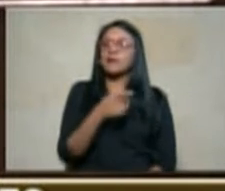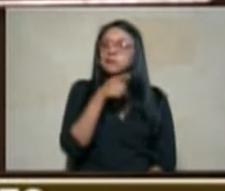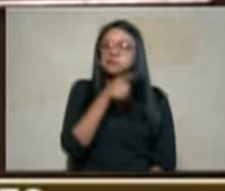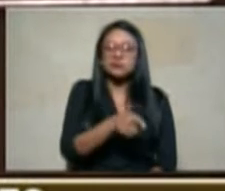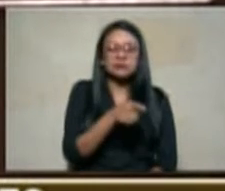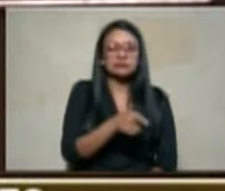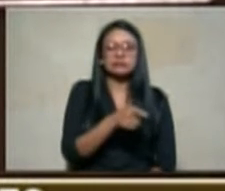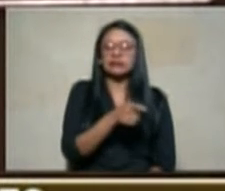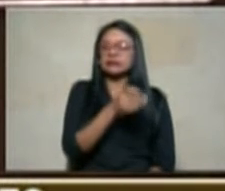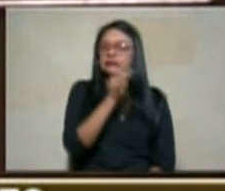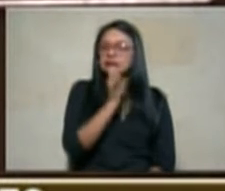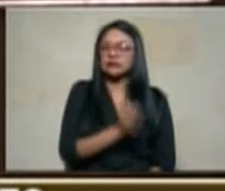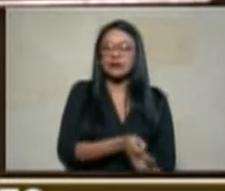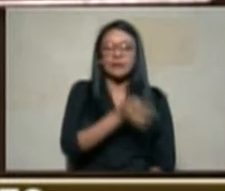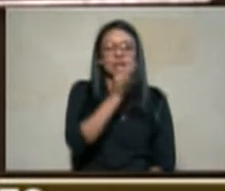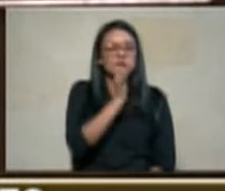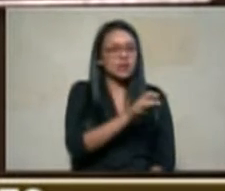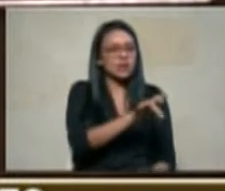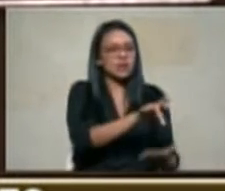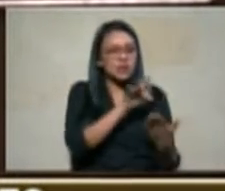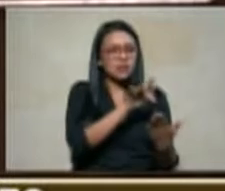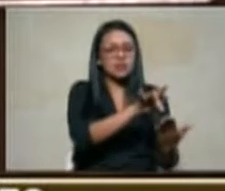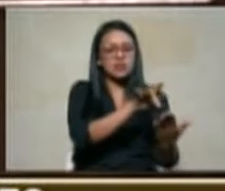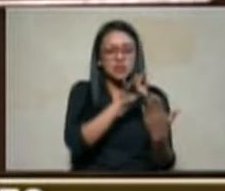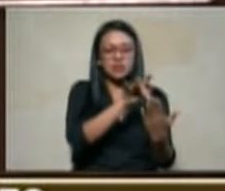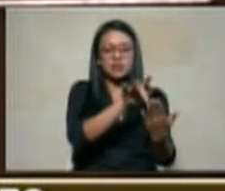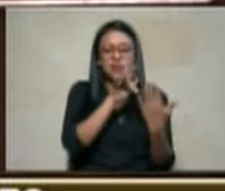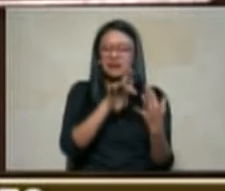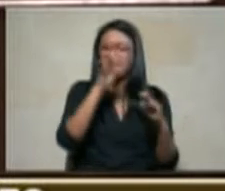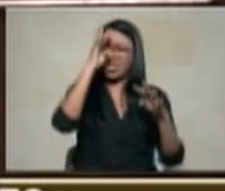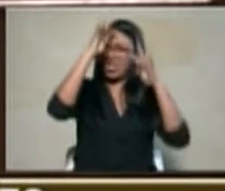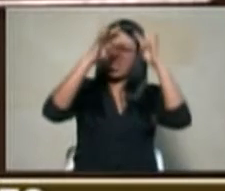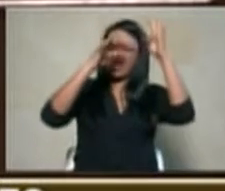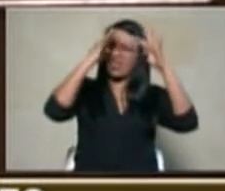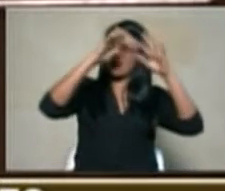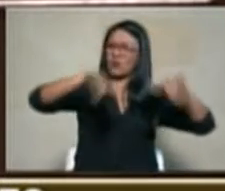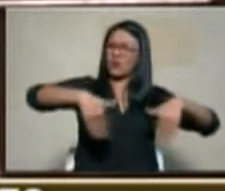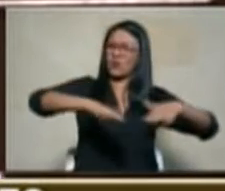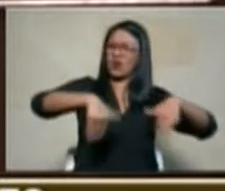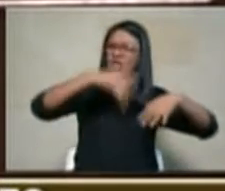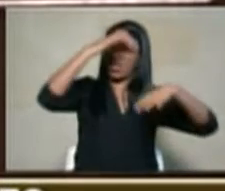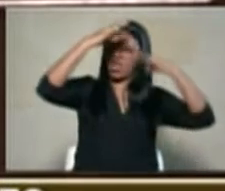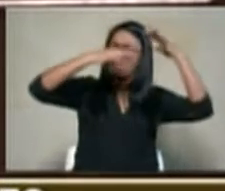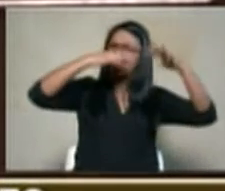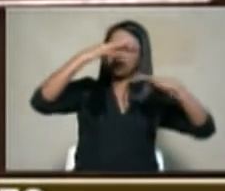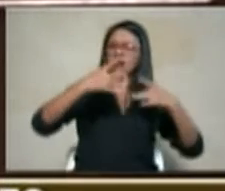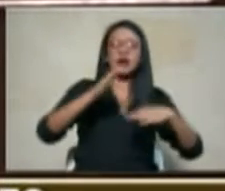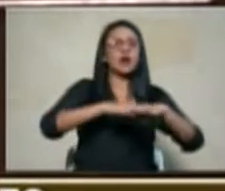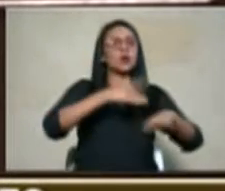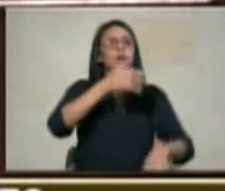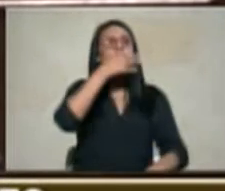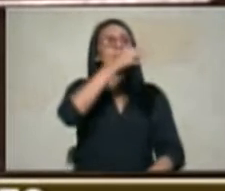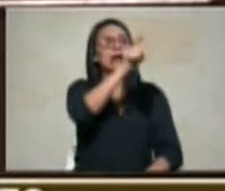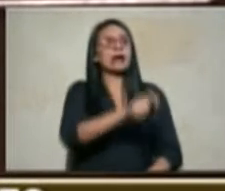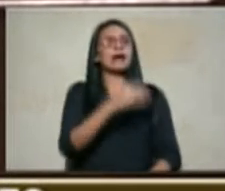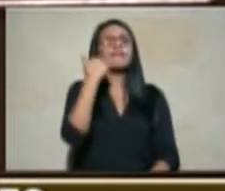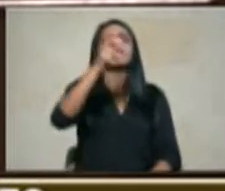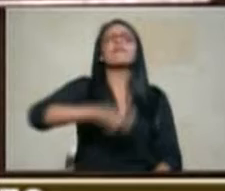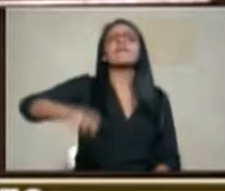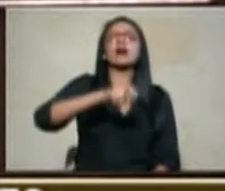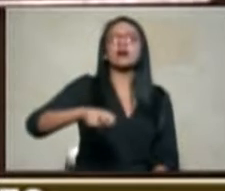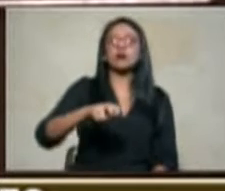patrón idéntico, no inventen cosas que no existieron. Y me acusan que porque yo digo que es que hay vagos y hay